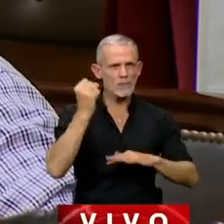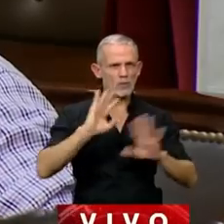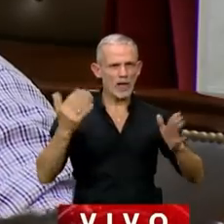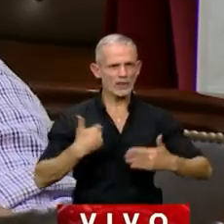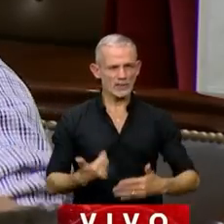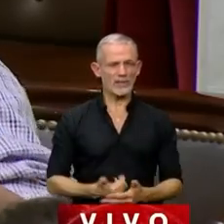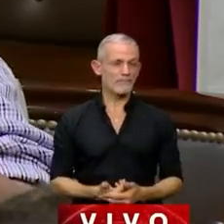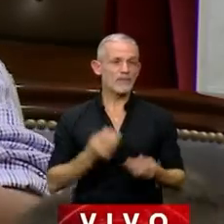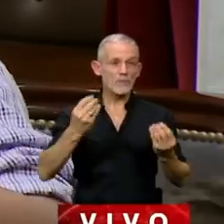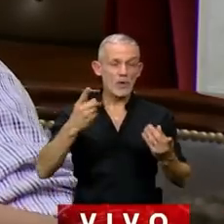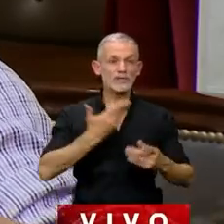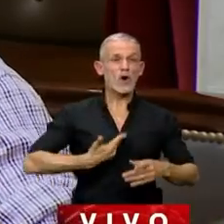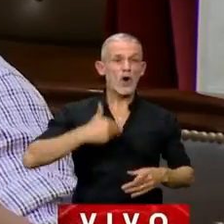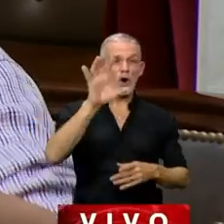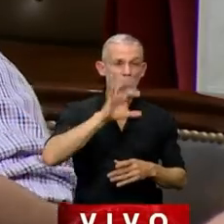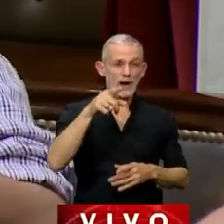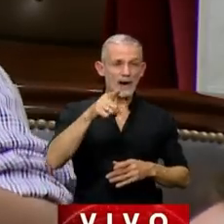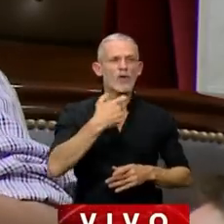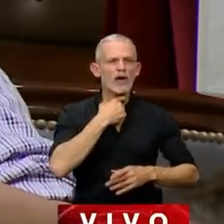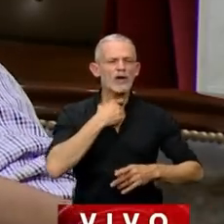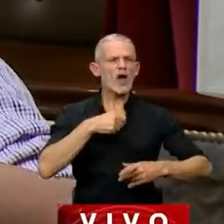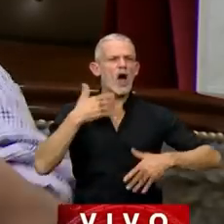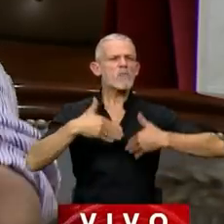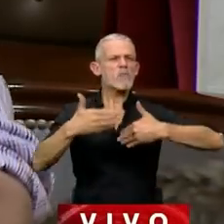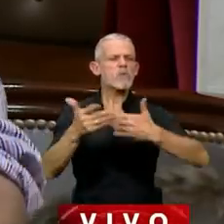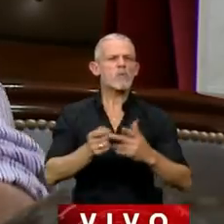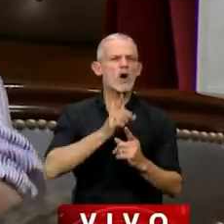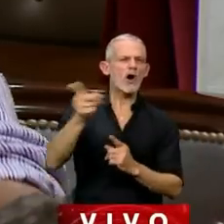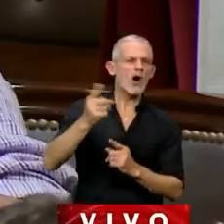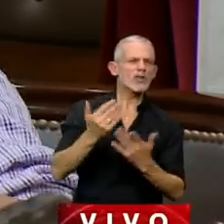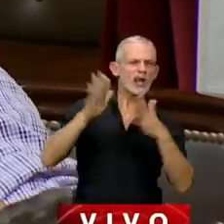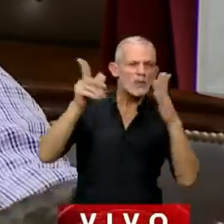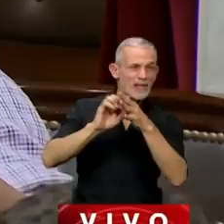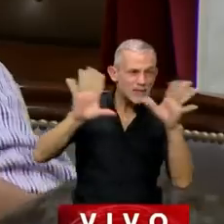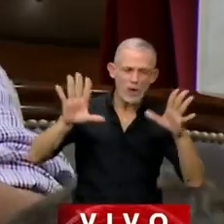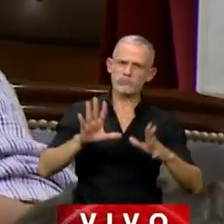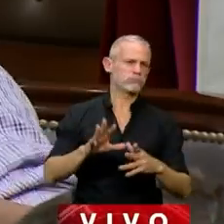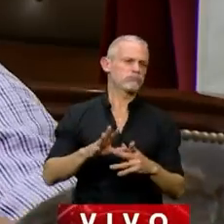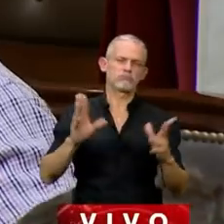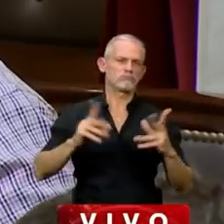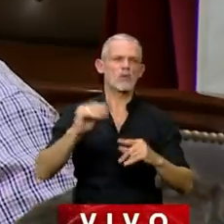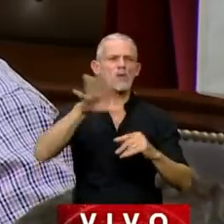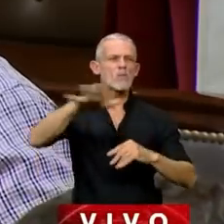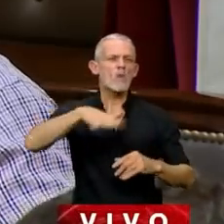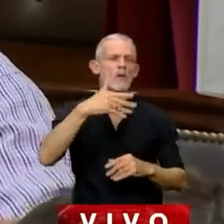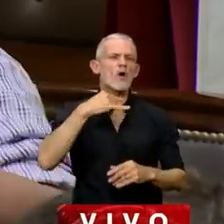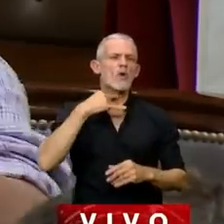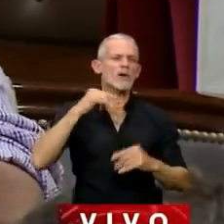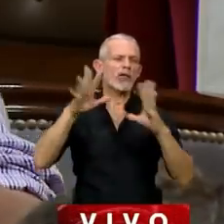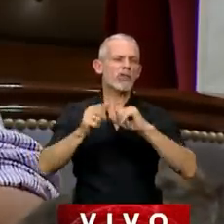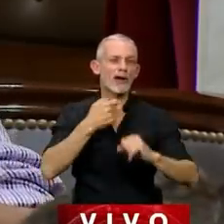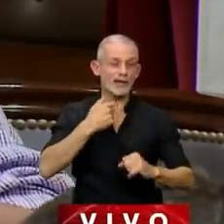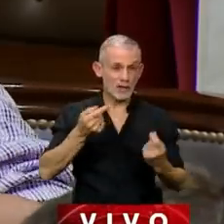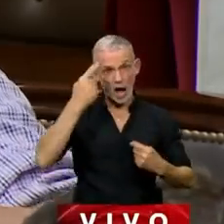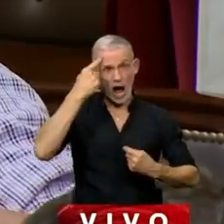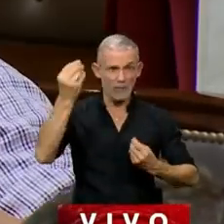importante, porque es un gobernador que quiere avanzar contra las libertades democráticas del pueblo jujeño. Quizá lo